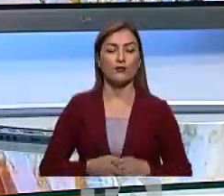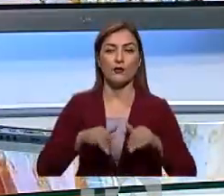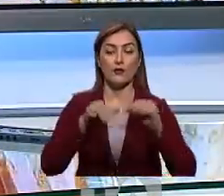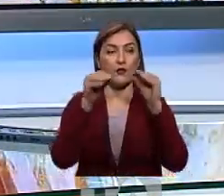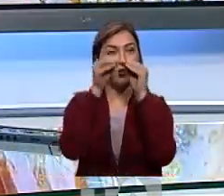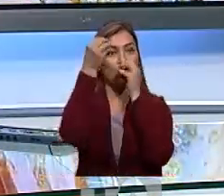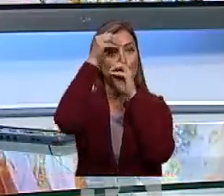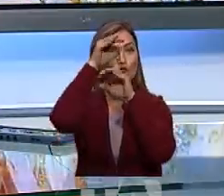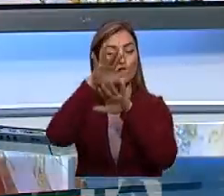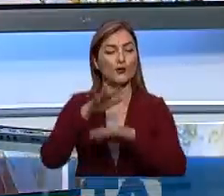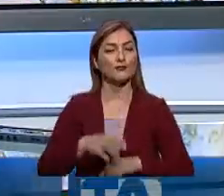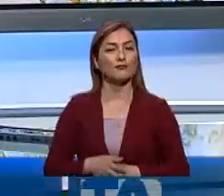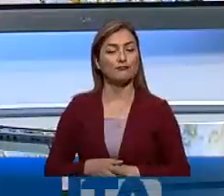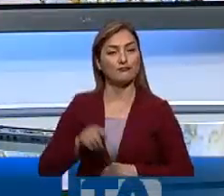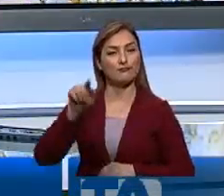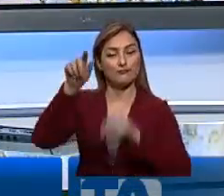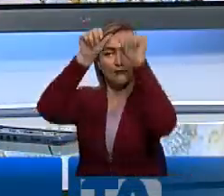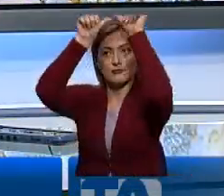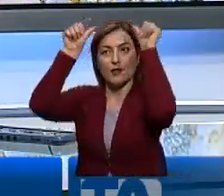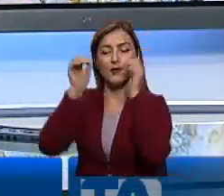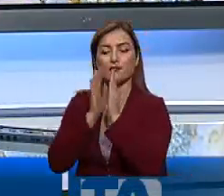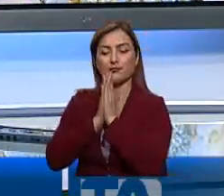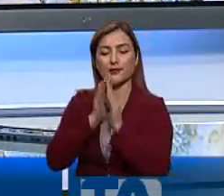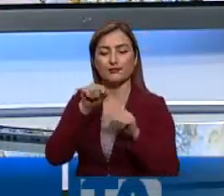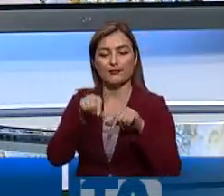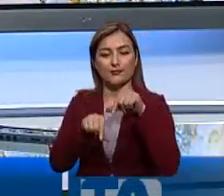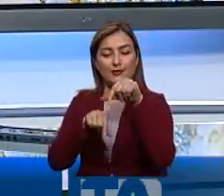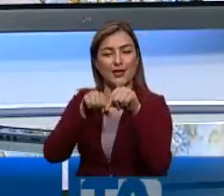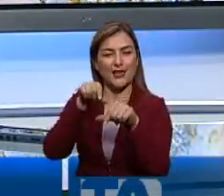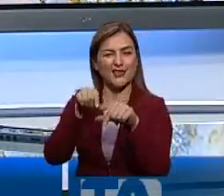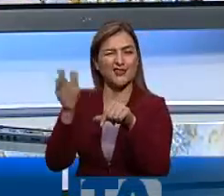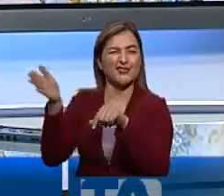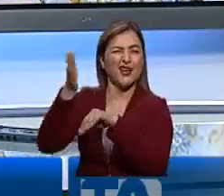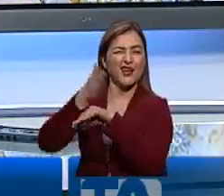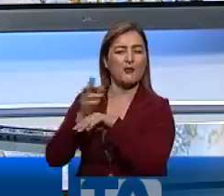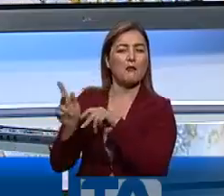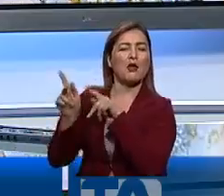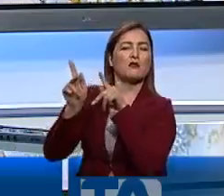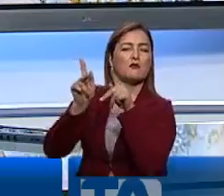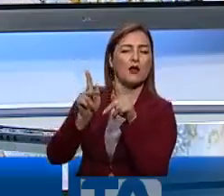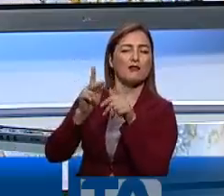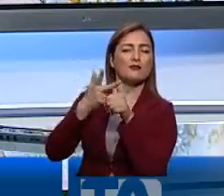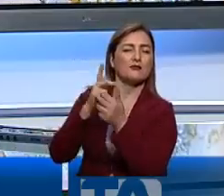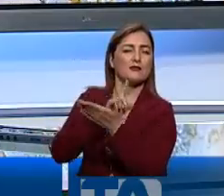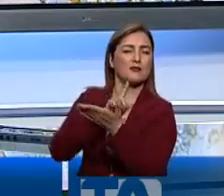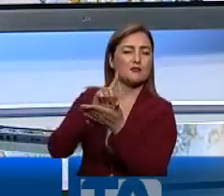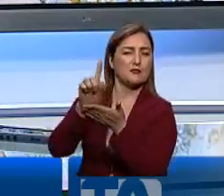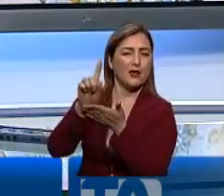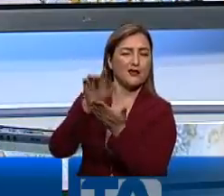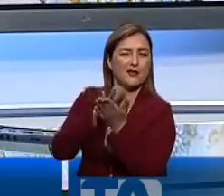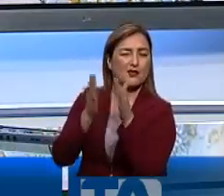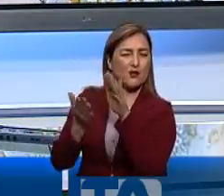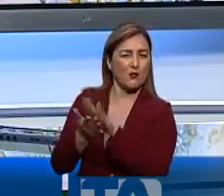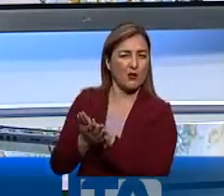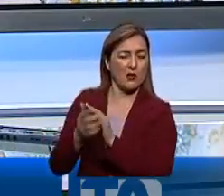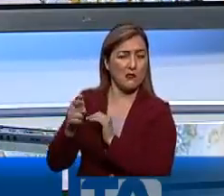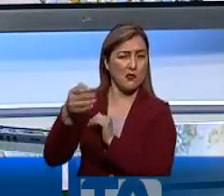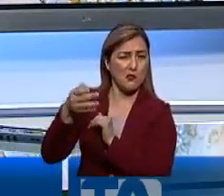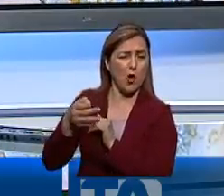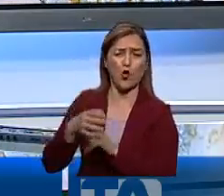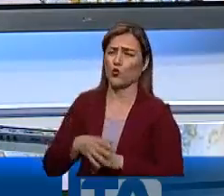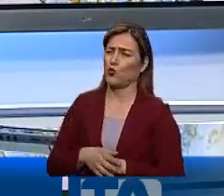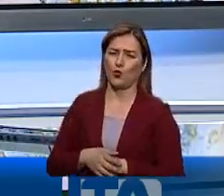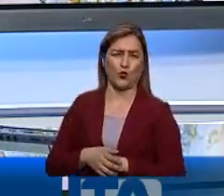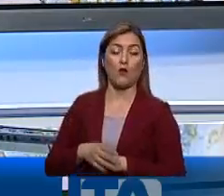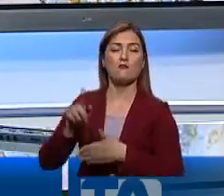Seguimos, amigos. La romería a la Virgen del Quinche, prevista para la tercera semana de noviembre, no se realizará por segundo año consecutivo para evitar concentración